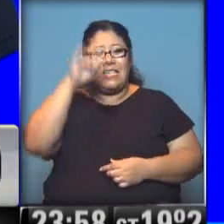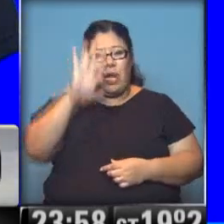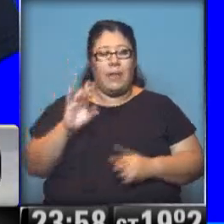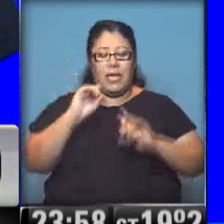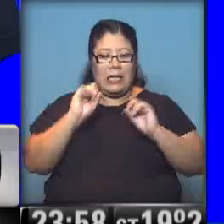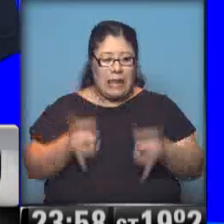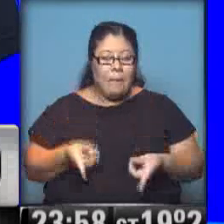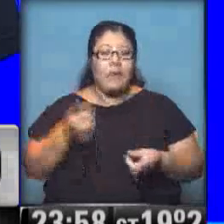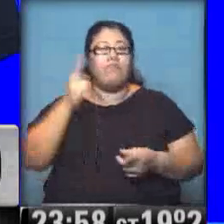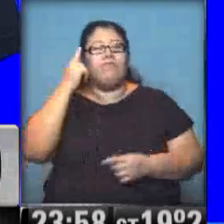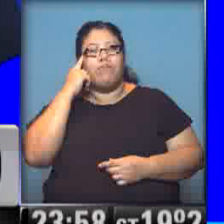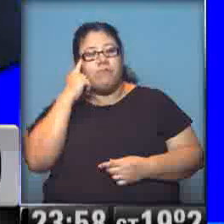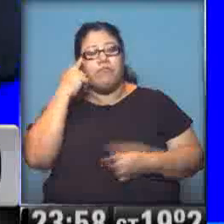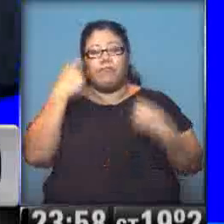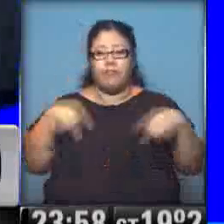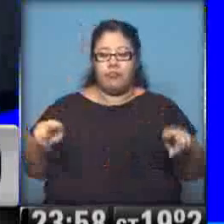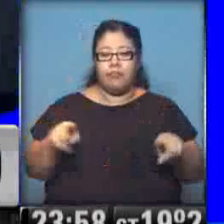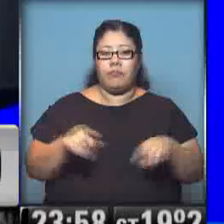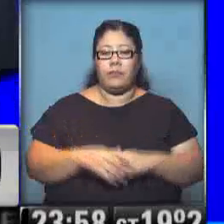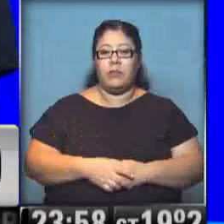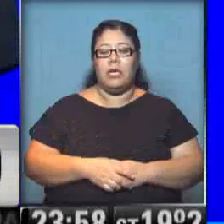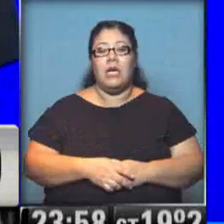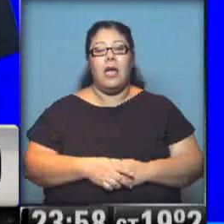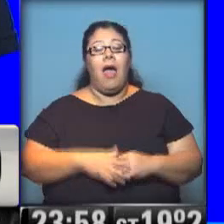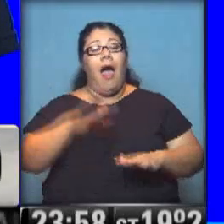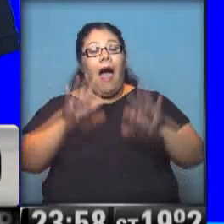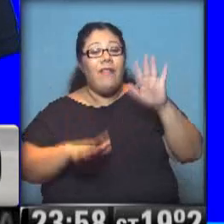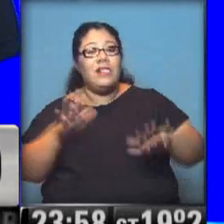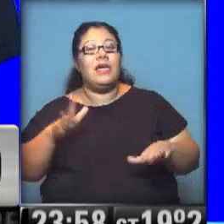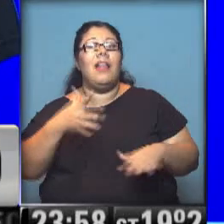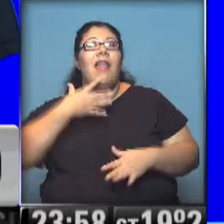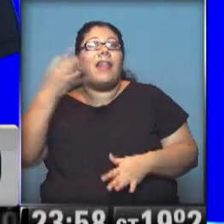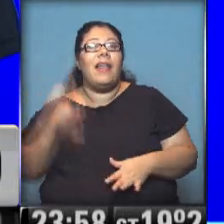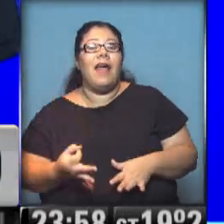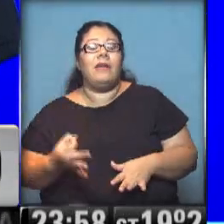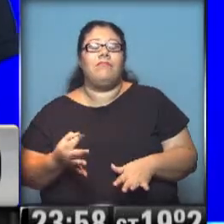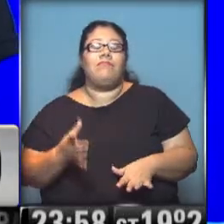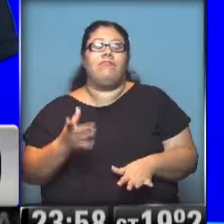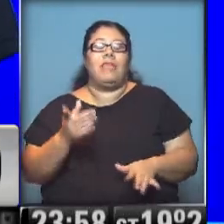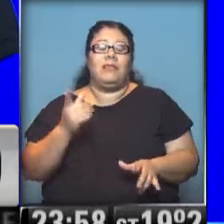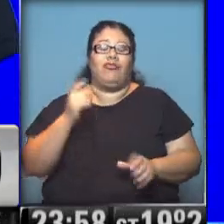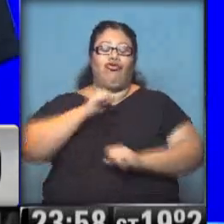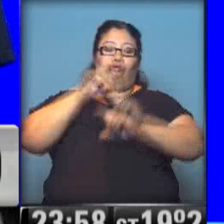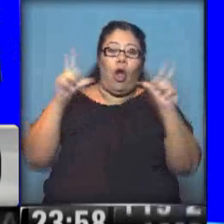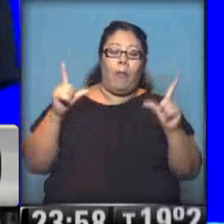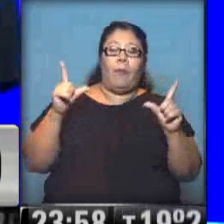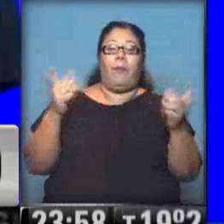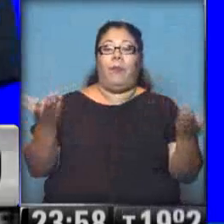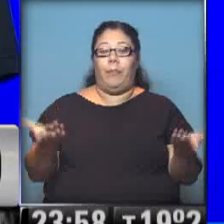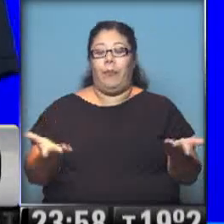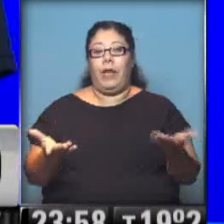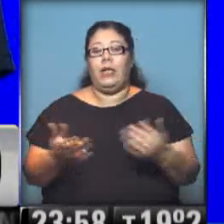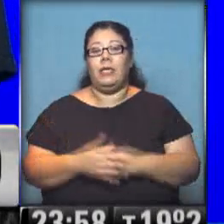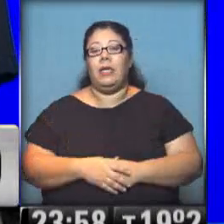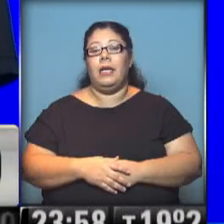bueno, uno a veces... Digamos, la realidad te escupe. Viviendo en Buenos Aires, mira, se me ocurre esa imagen ahora, ¿no? La cantidad de cosas